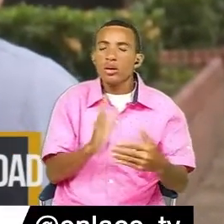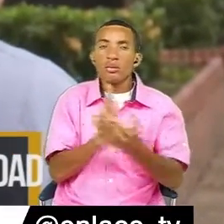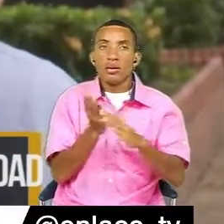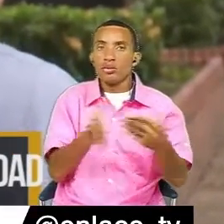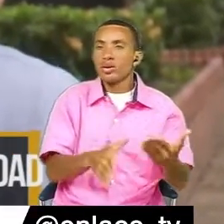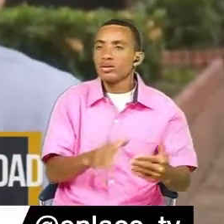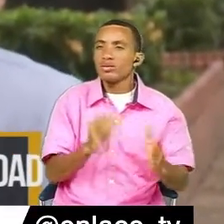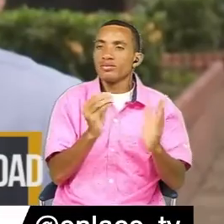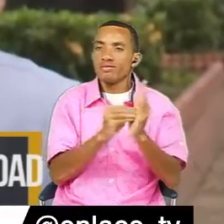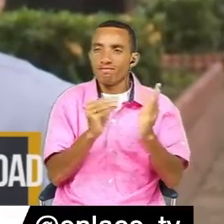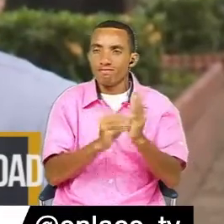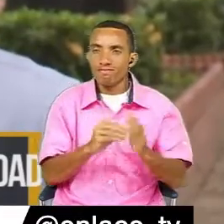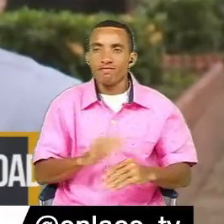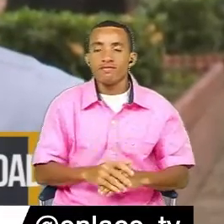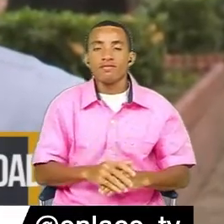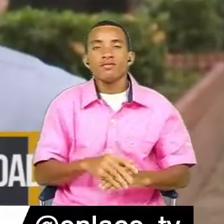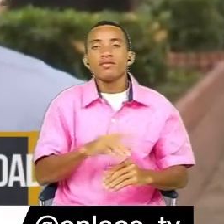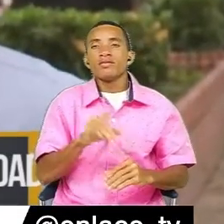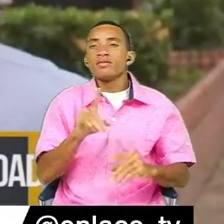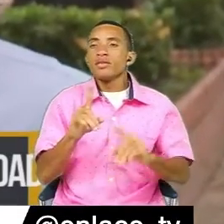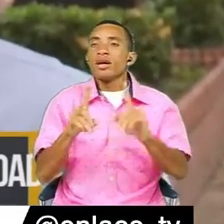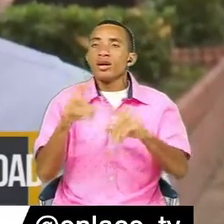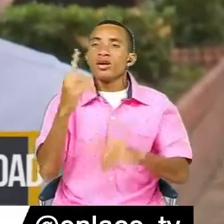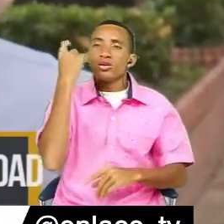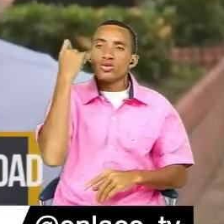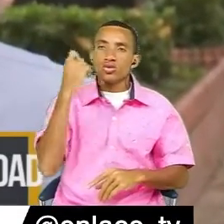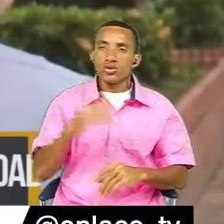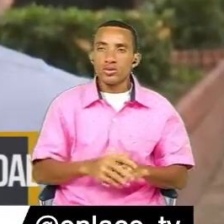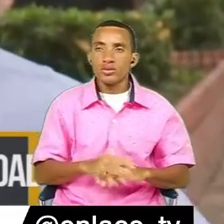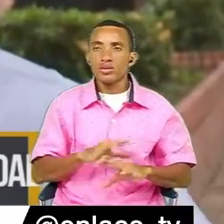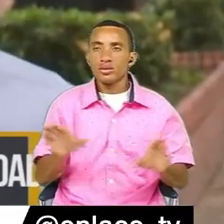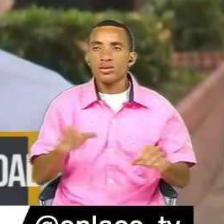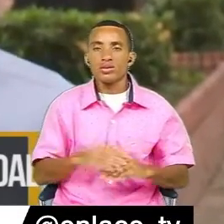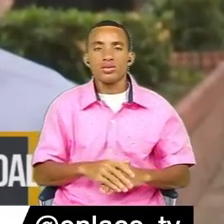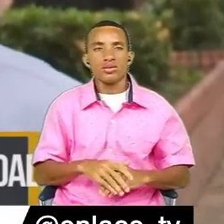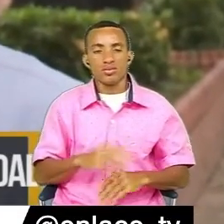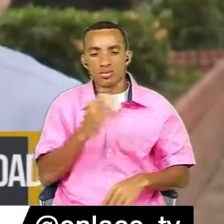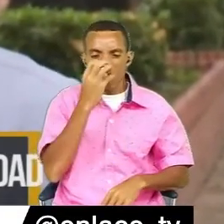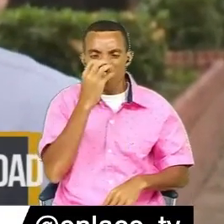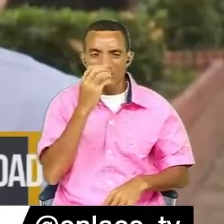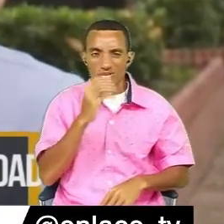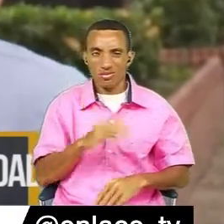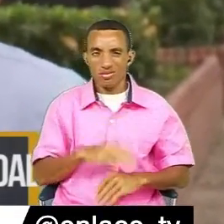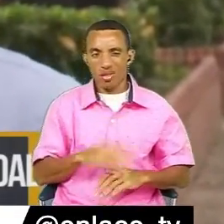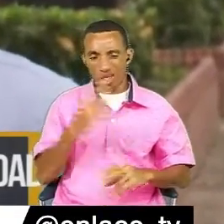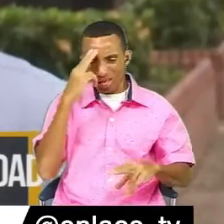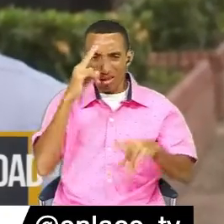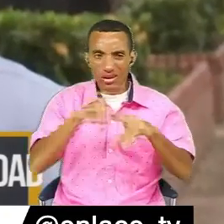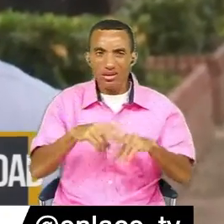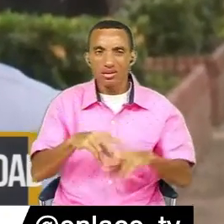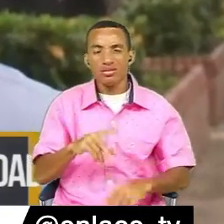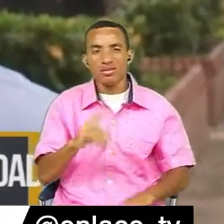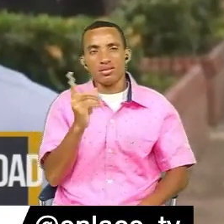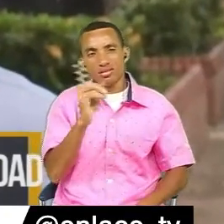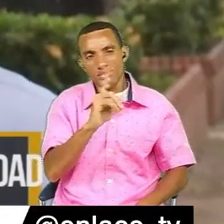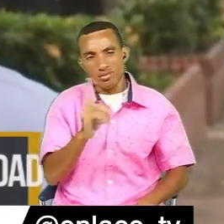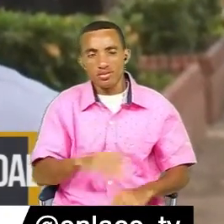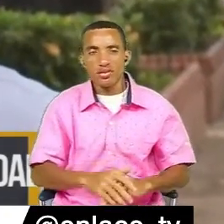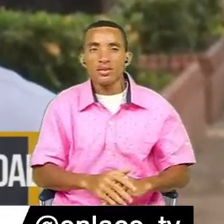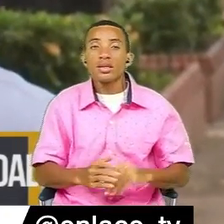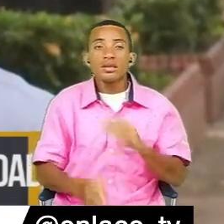esa irresponsabilidad, como fue un término que se utilizó ayer, que esto era una payasada, un montaje, seguir asumiendo que es una payasada y un montaje y que